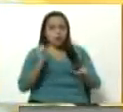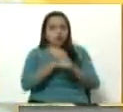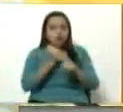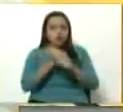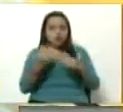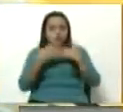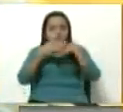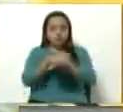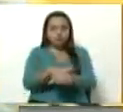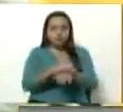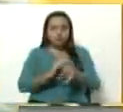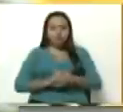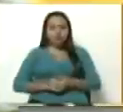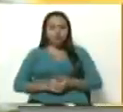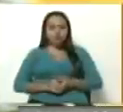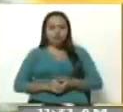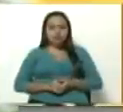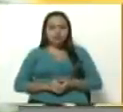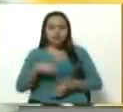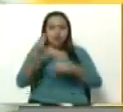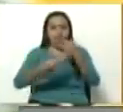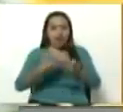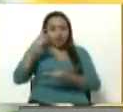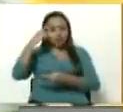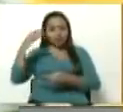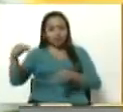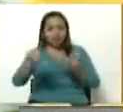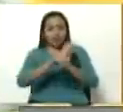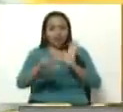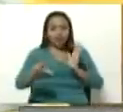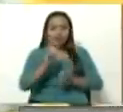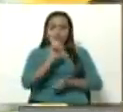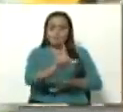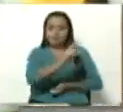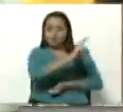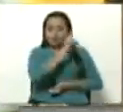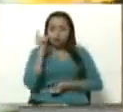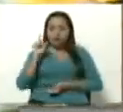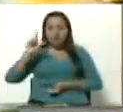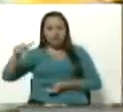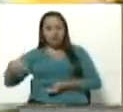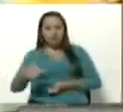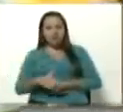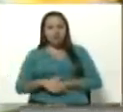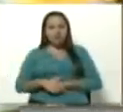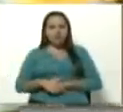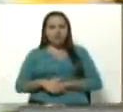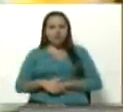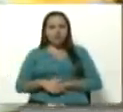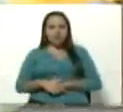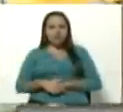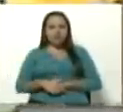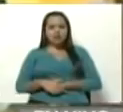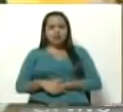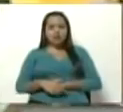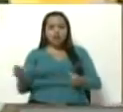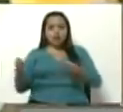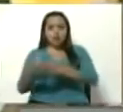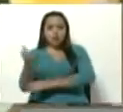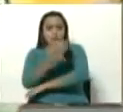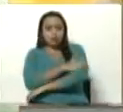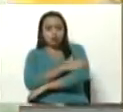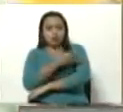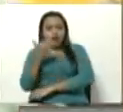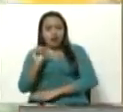los legisladores y legisladoras del Gran Polo Patriótico y los legisladores de la alternativa de la oposición que están aquí,